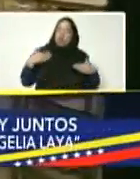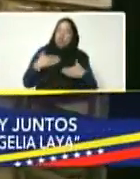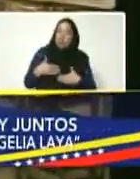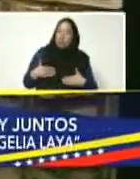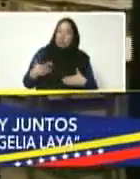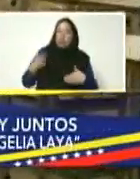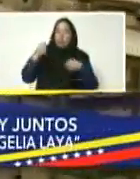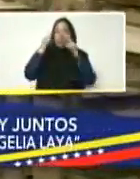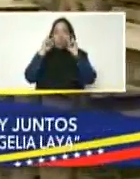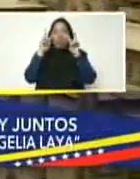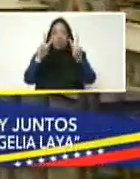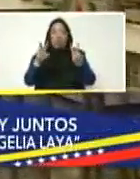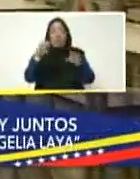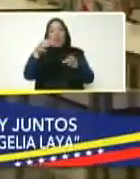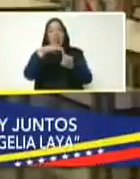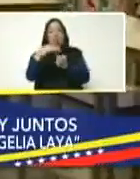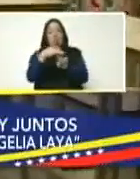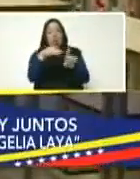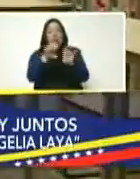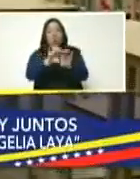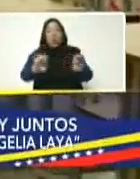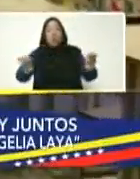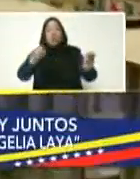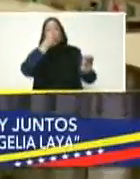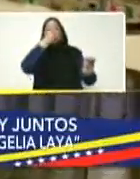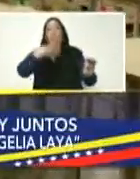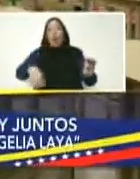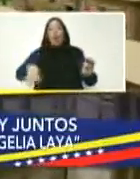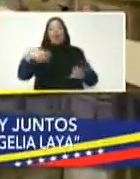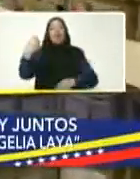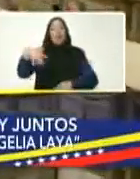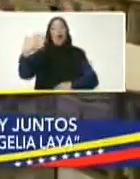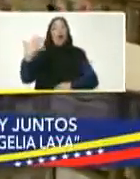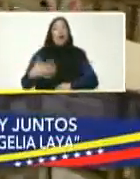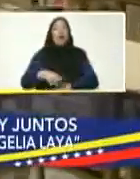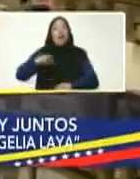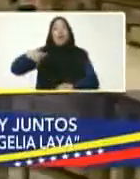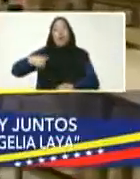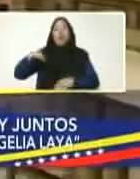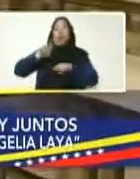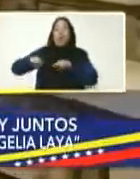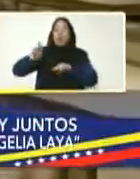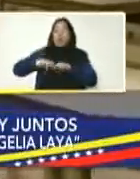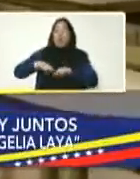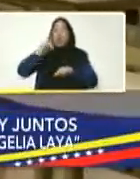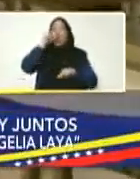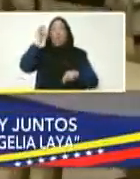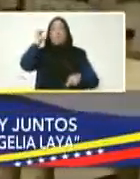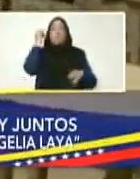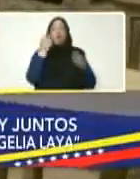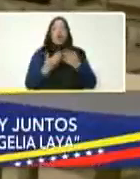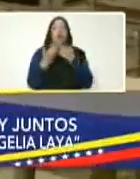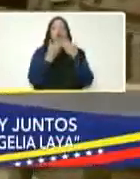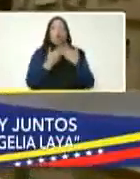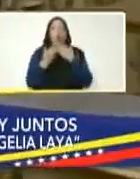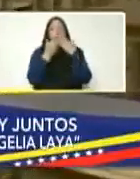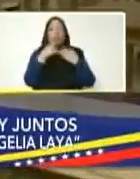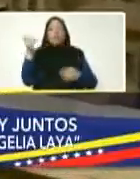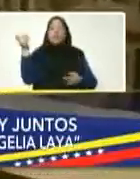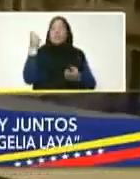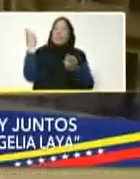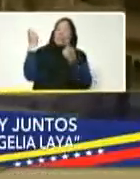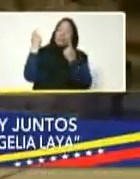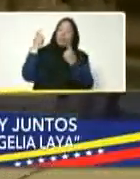una realidad esa educación de calidad que nuestros muchachos y muchachas merecen y